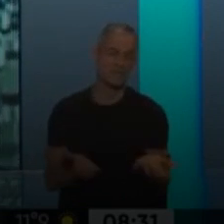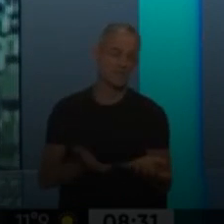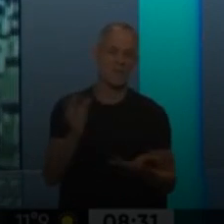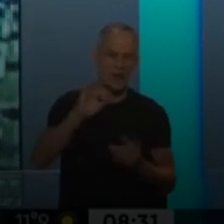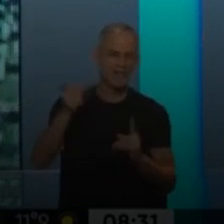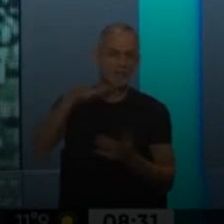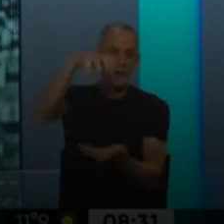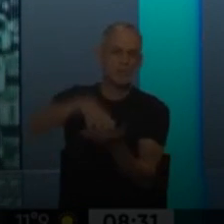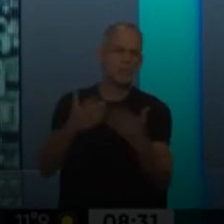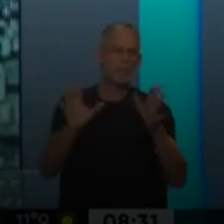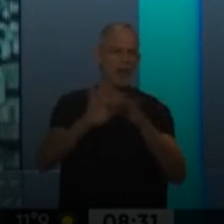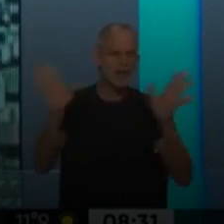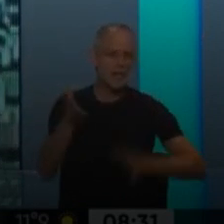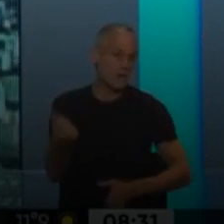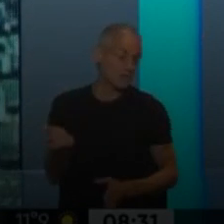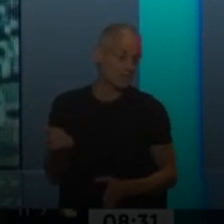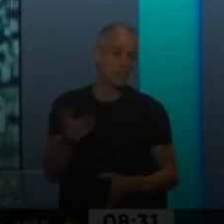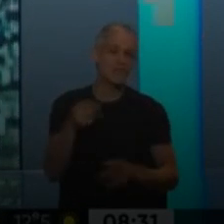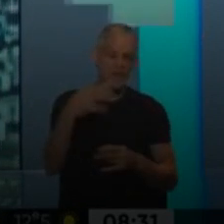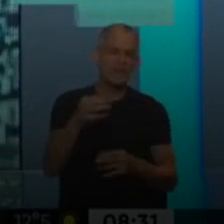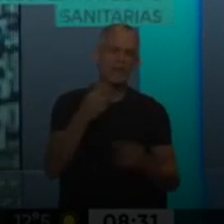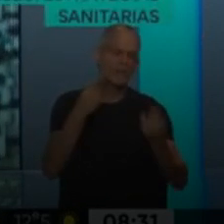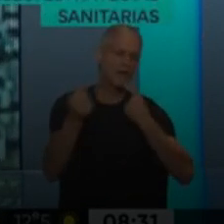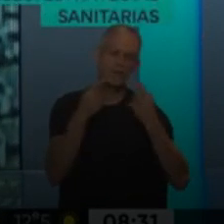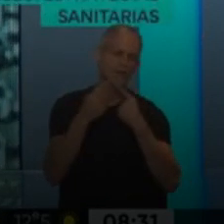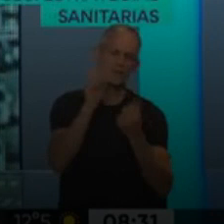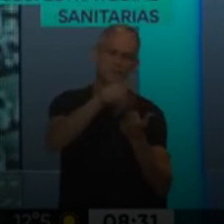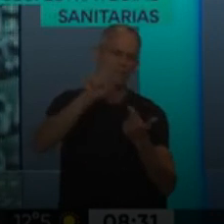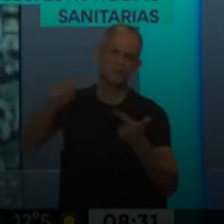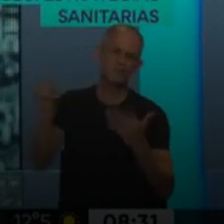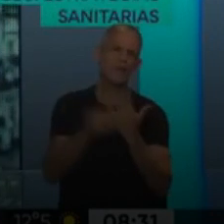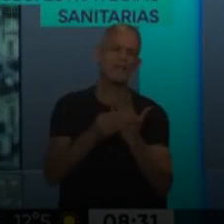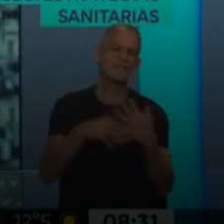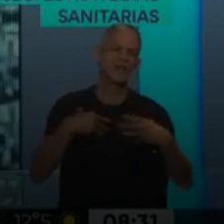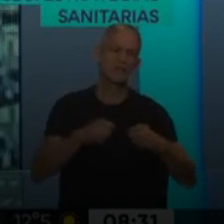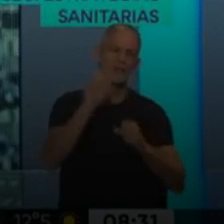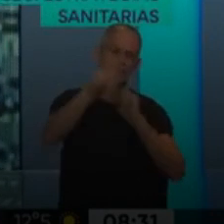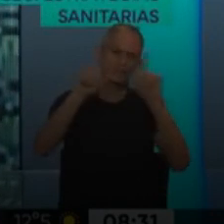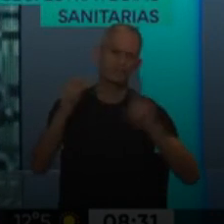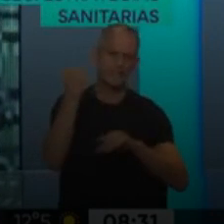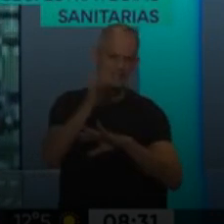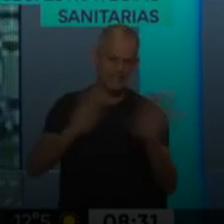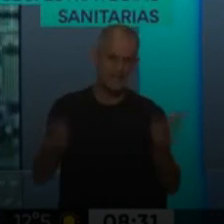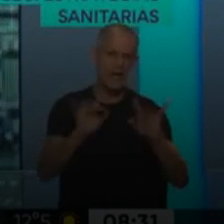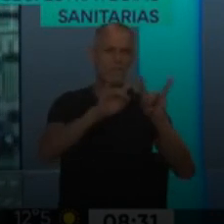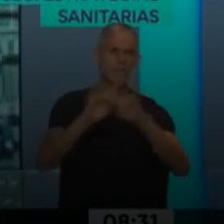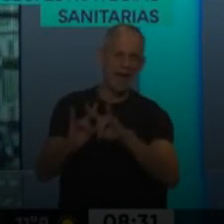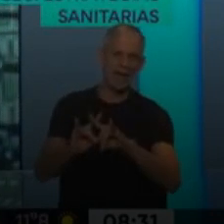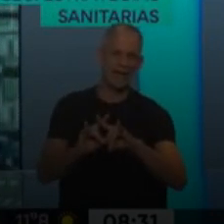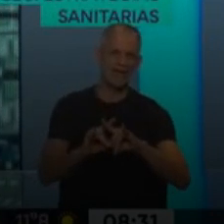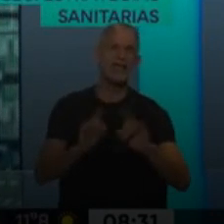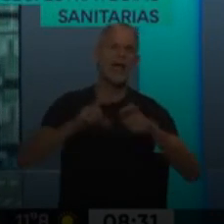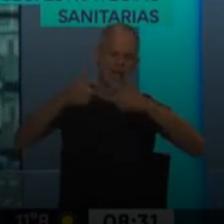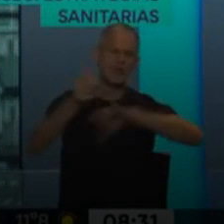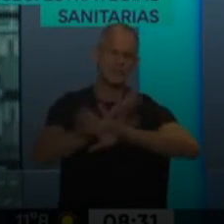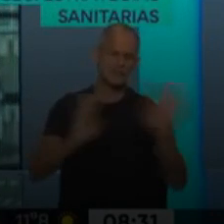abren vacunatorios libres hay que hacer la consulta en cada Ministerio de salud de cada jurisdicción que ya tienen las páginas en general